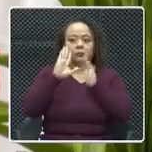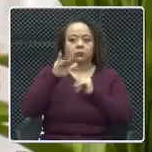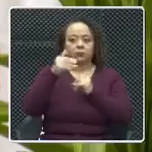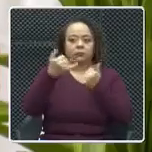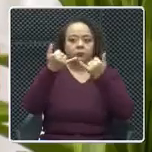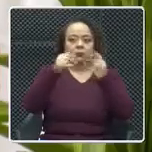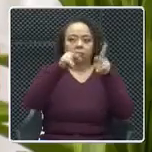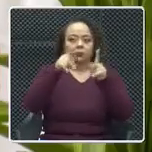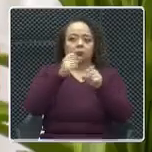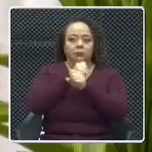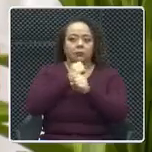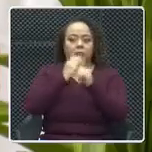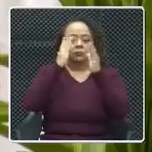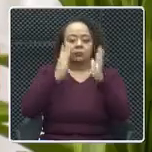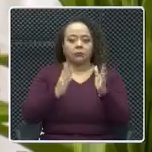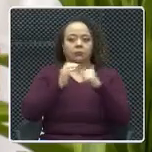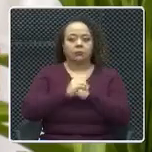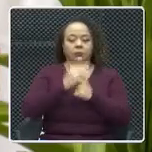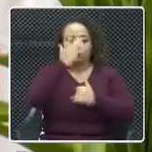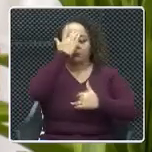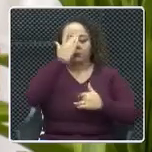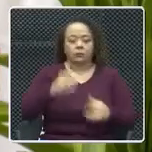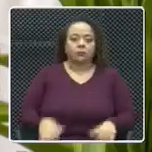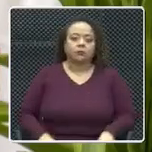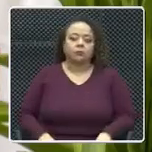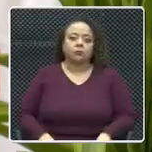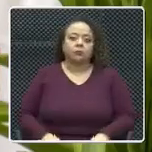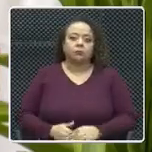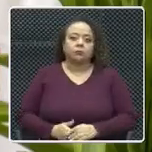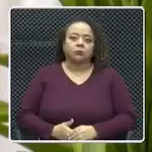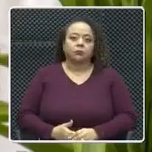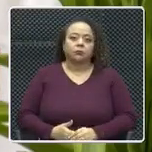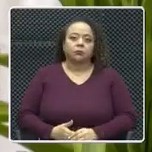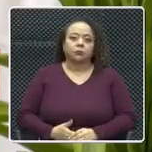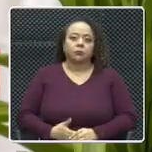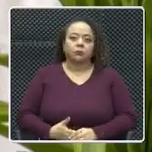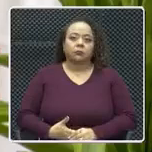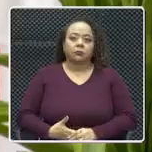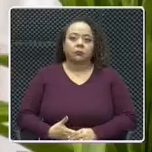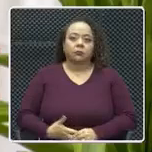la persona trabajadora Exacto. está enferma. Nos dice,